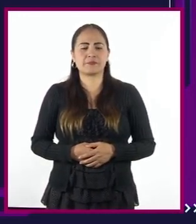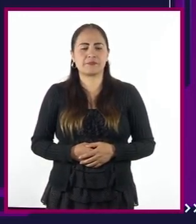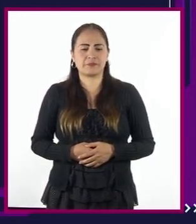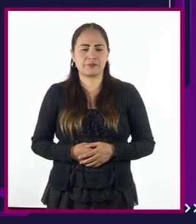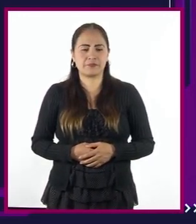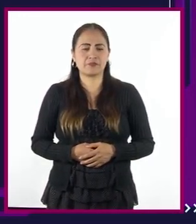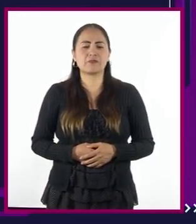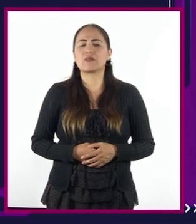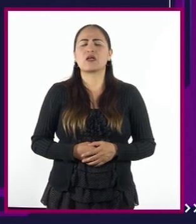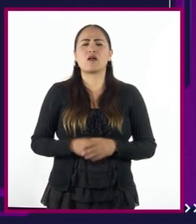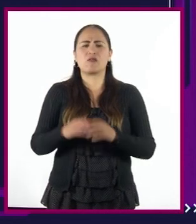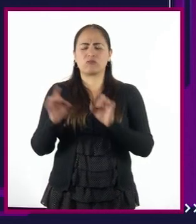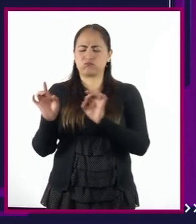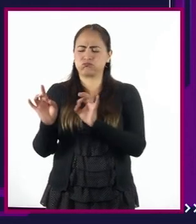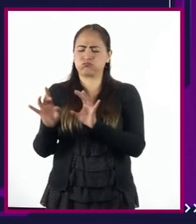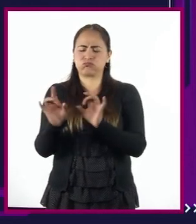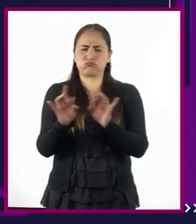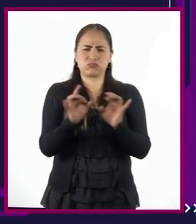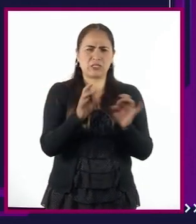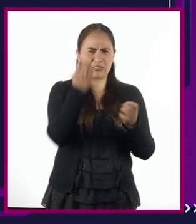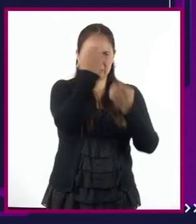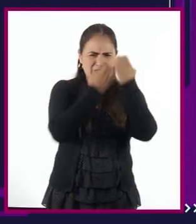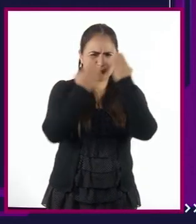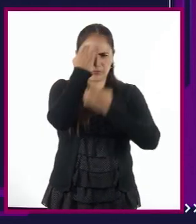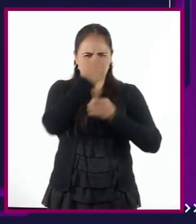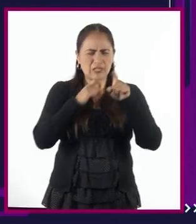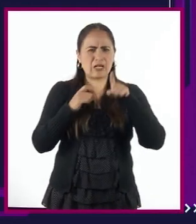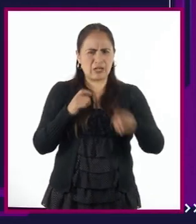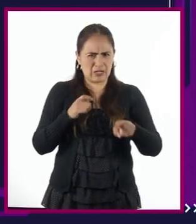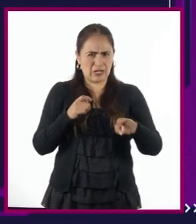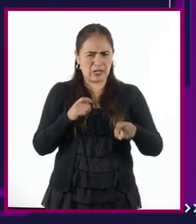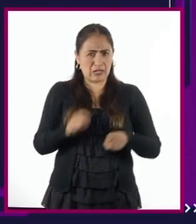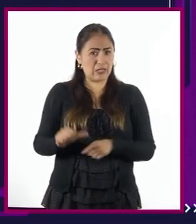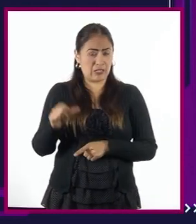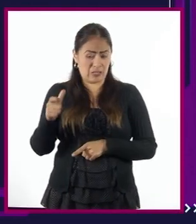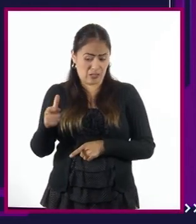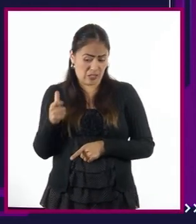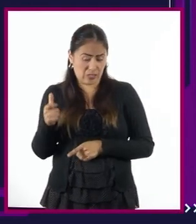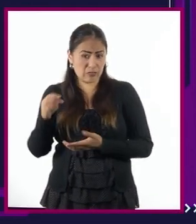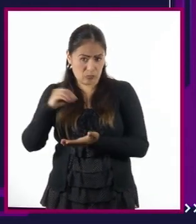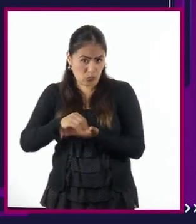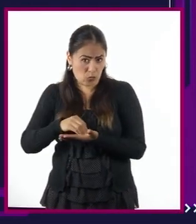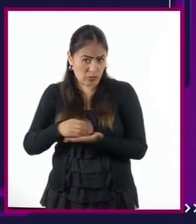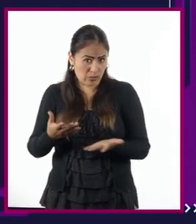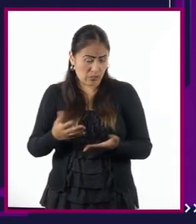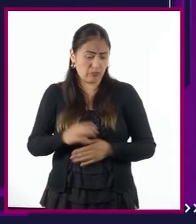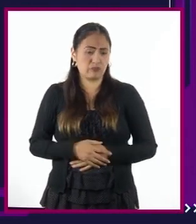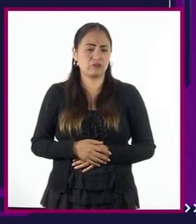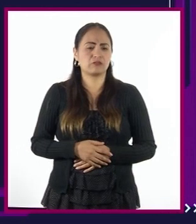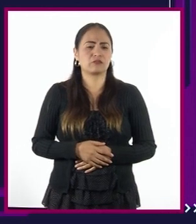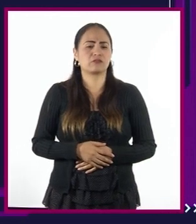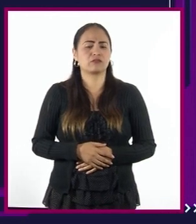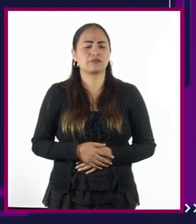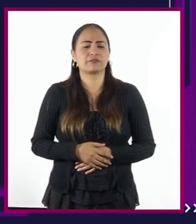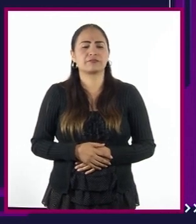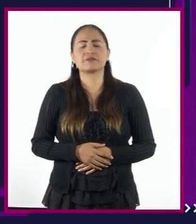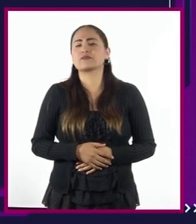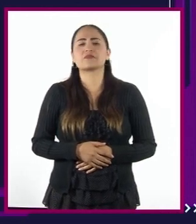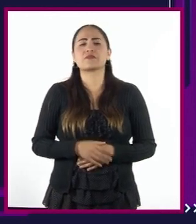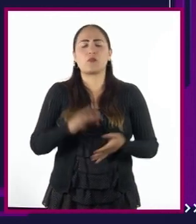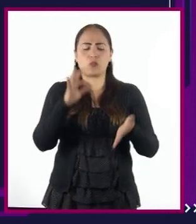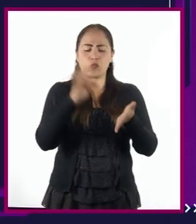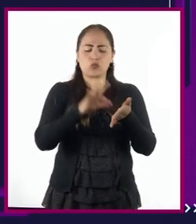fenómeno a estudiar se coloca en el eje de las abscisas. Inciso F. En una gráfica de